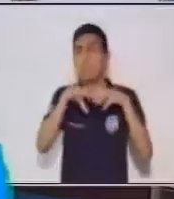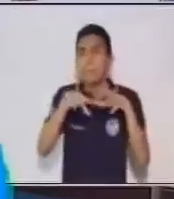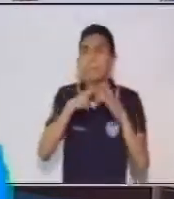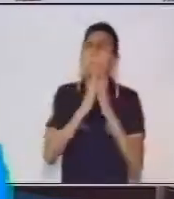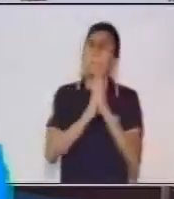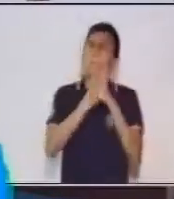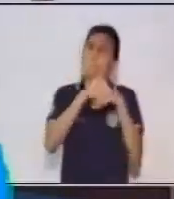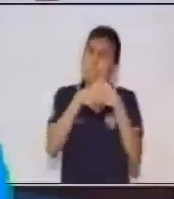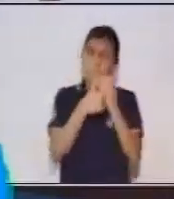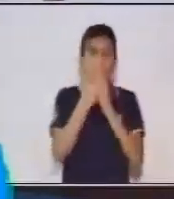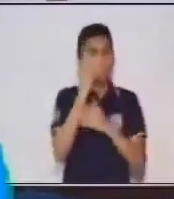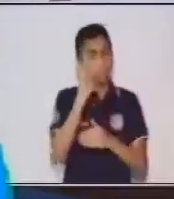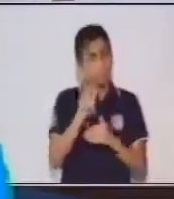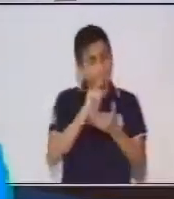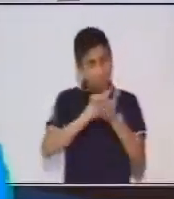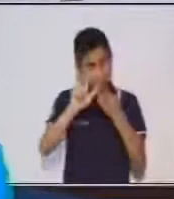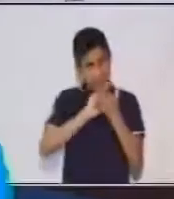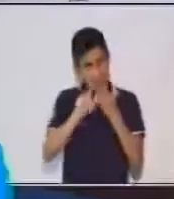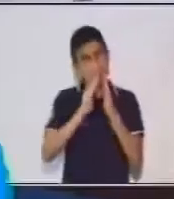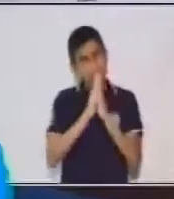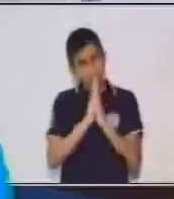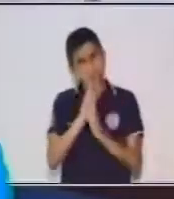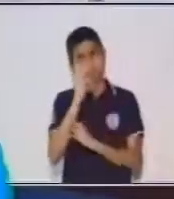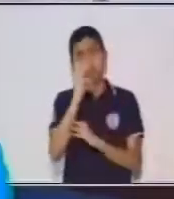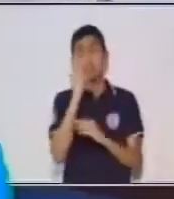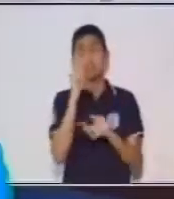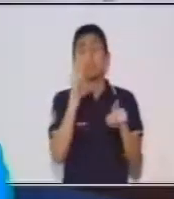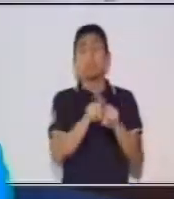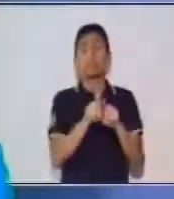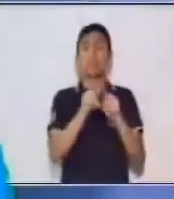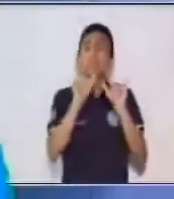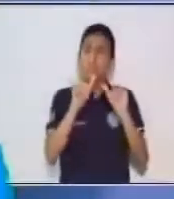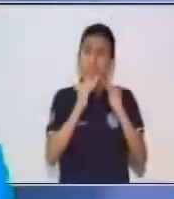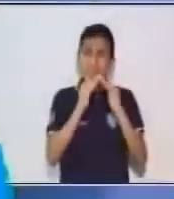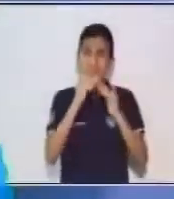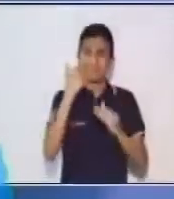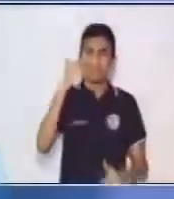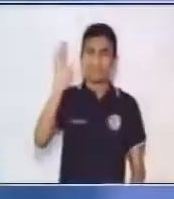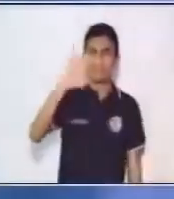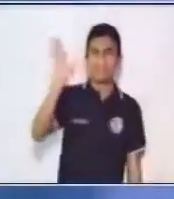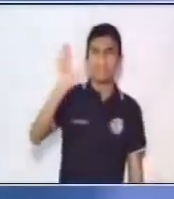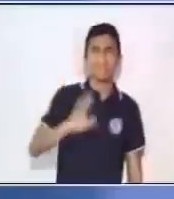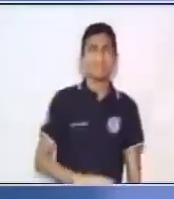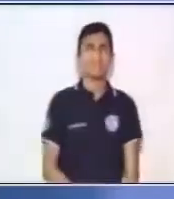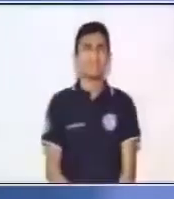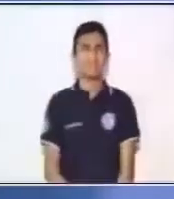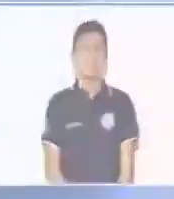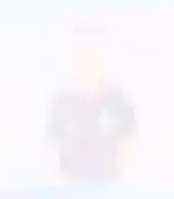Tienes que mantener tus manos limpias y por favor quédate en casa. Hasta pronto.